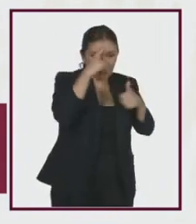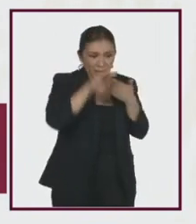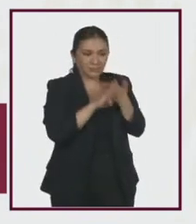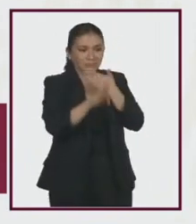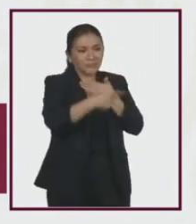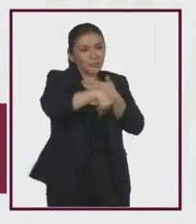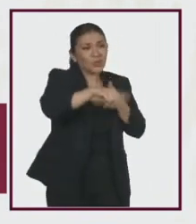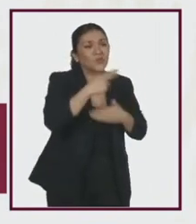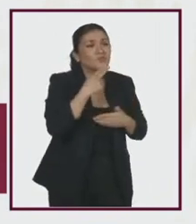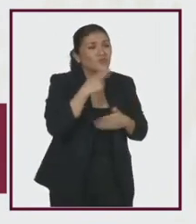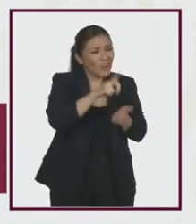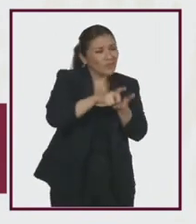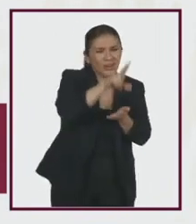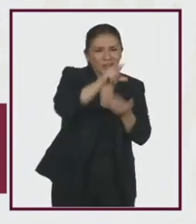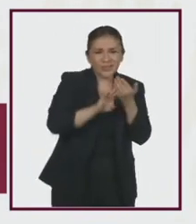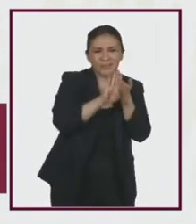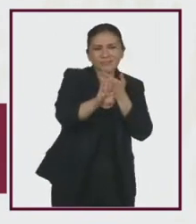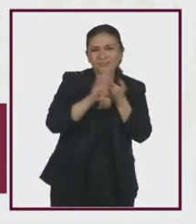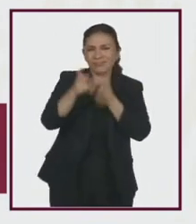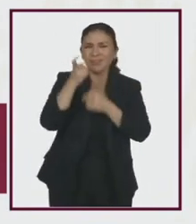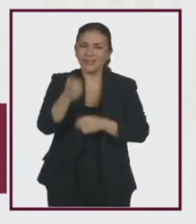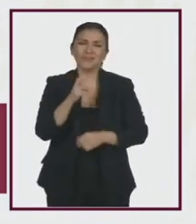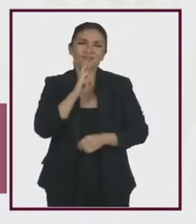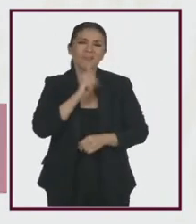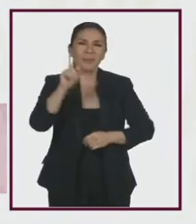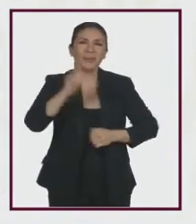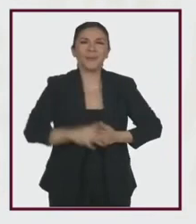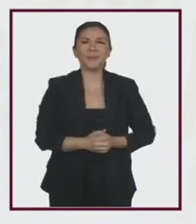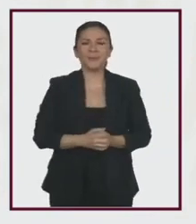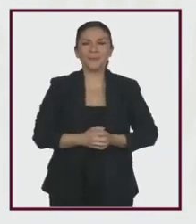consumo lo más que podamos. La siguiente, por favor.